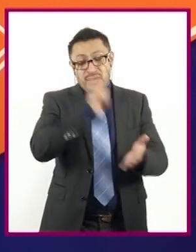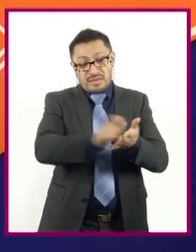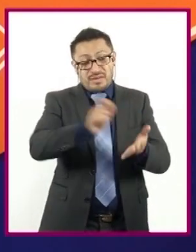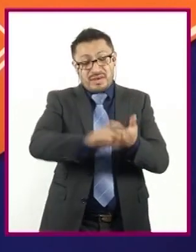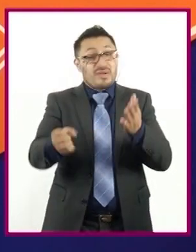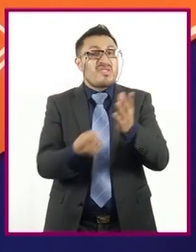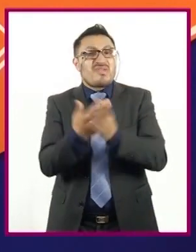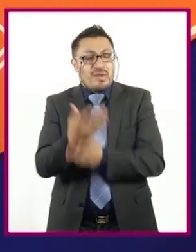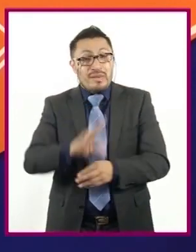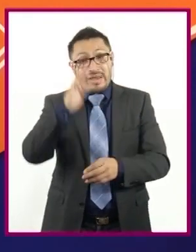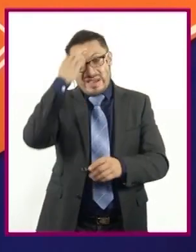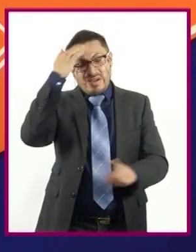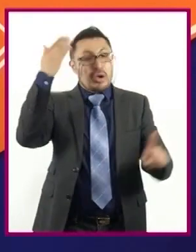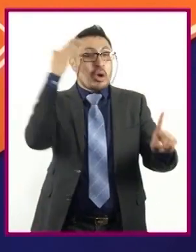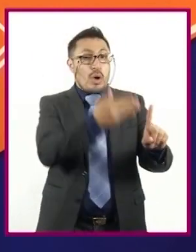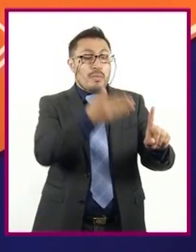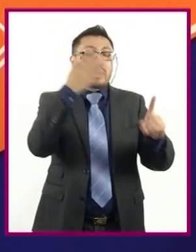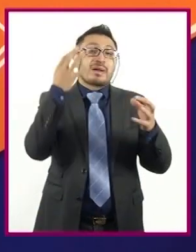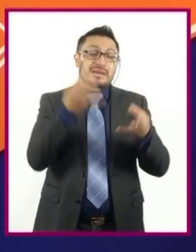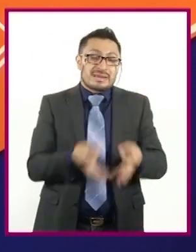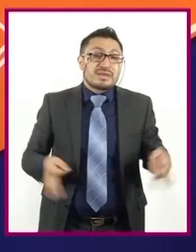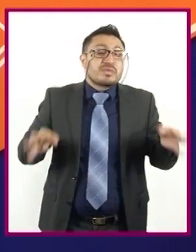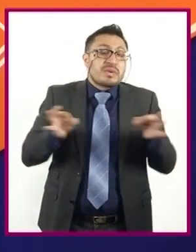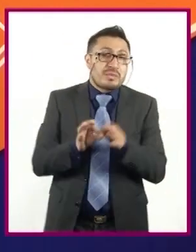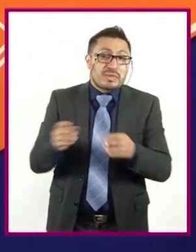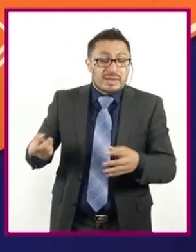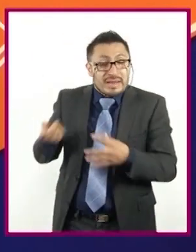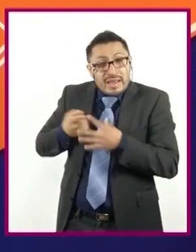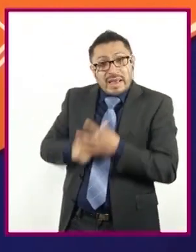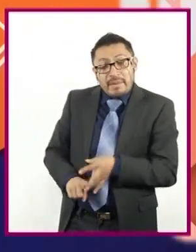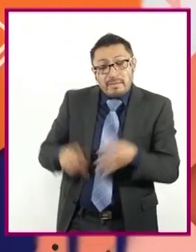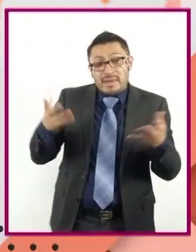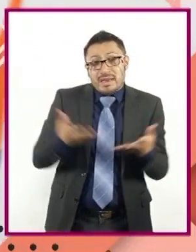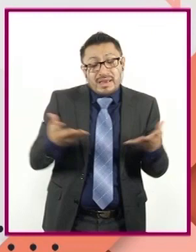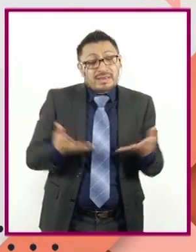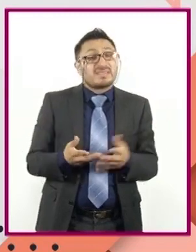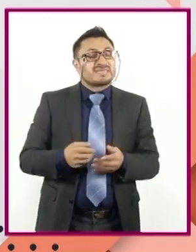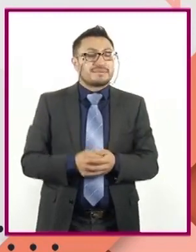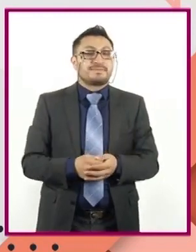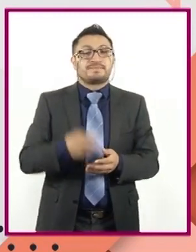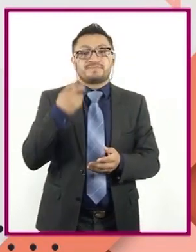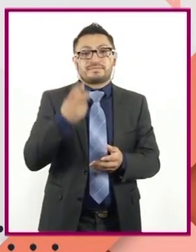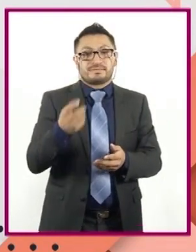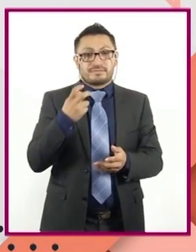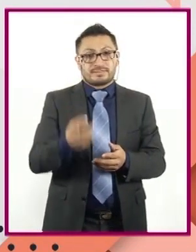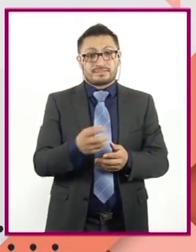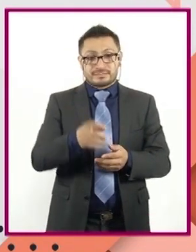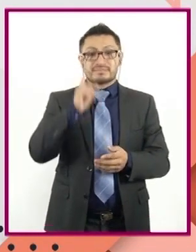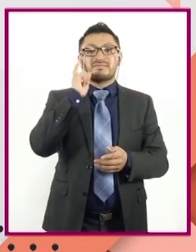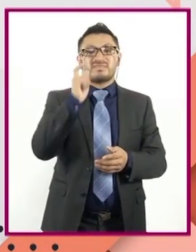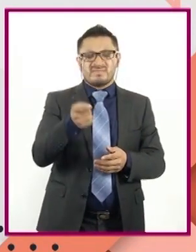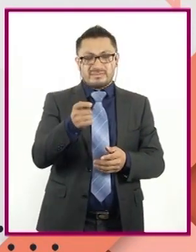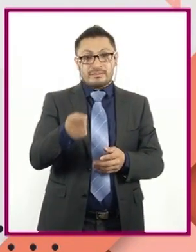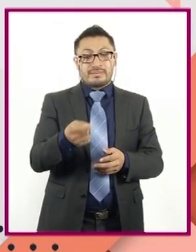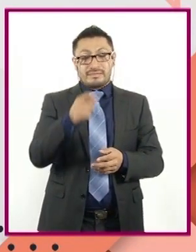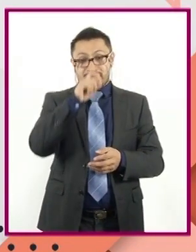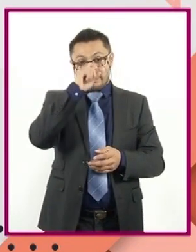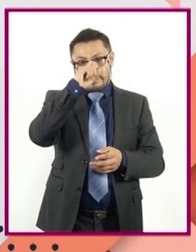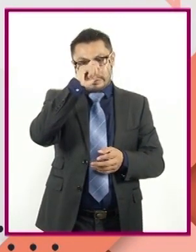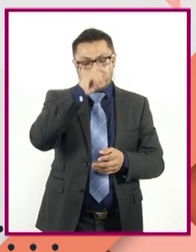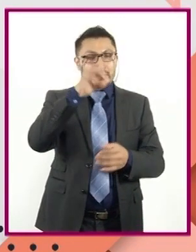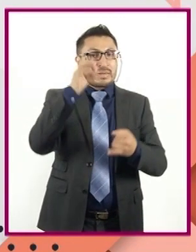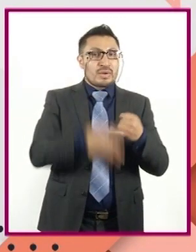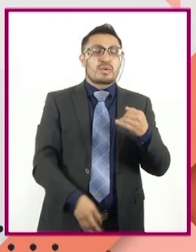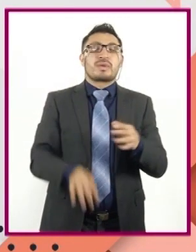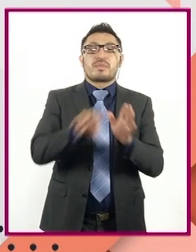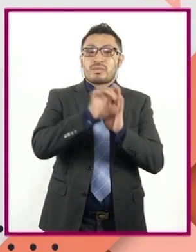propósito principal que se propusieron al inicio de su elaboración. Por lo anterior, quiero decirles que este último ejemplo